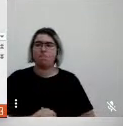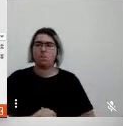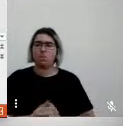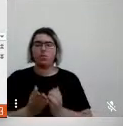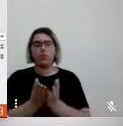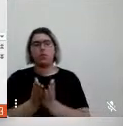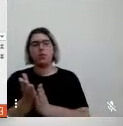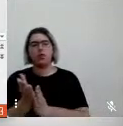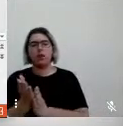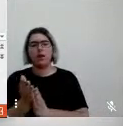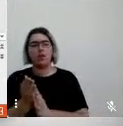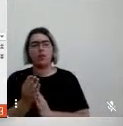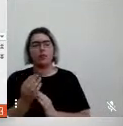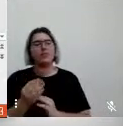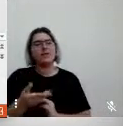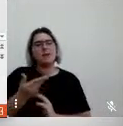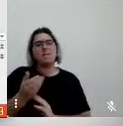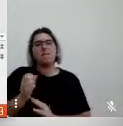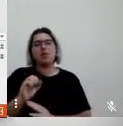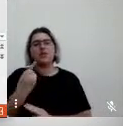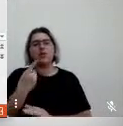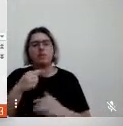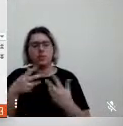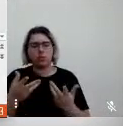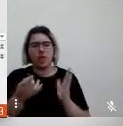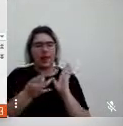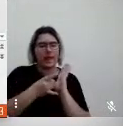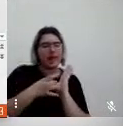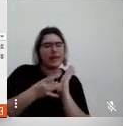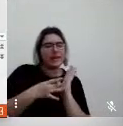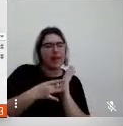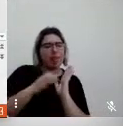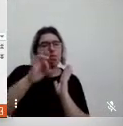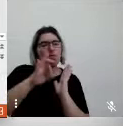la calidad de lo que comemos o la cantidad? ¿Qué creéis?